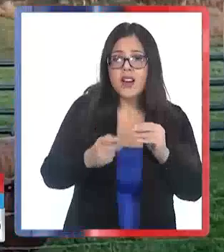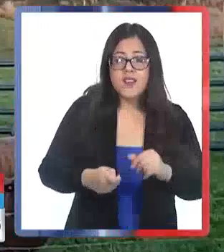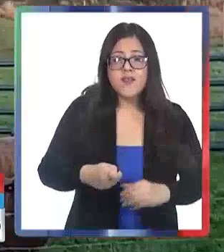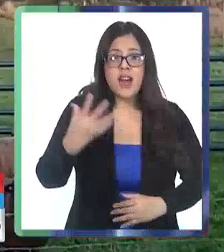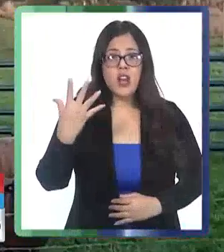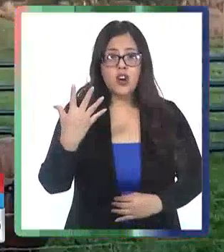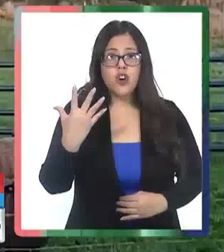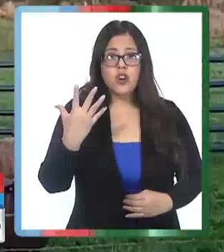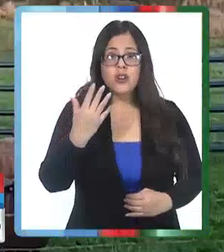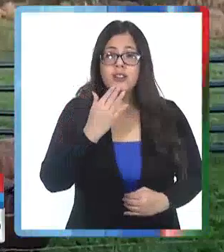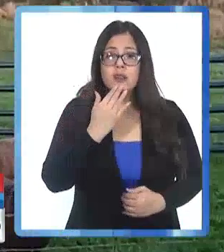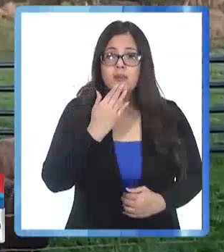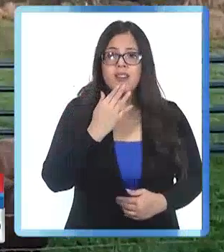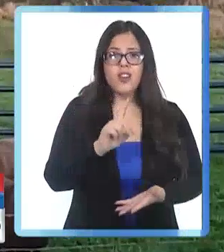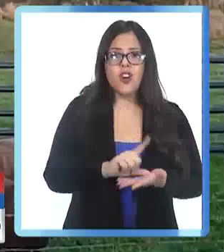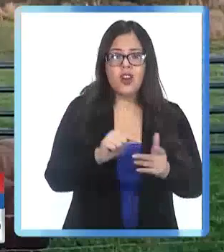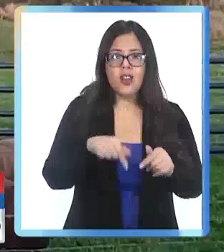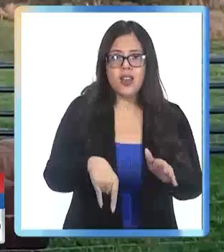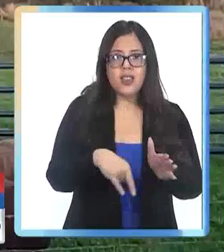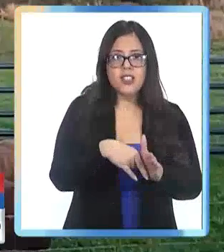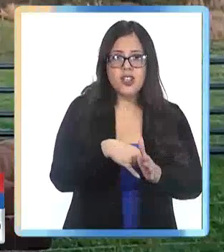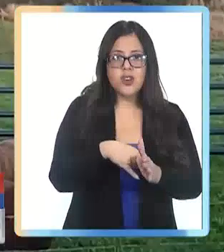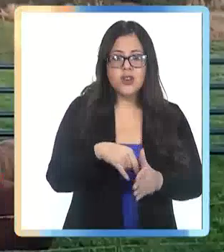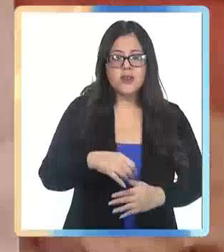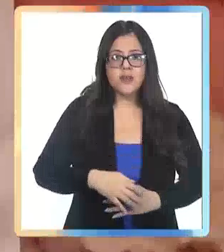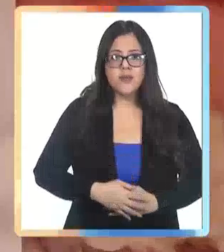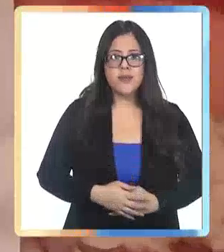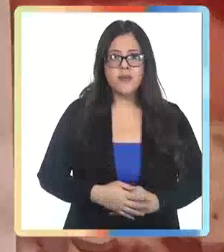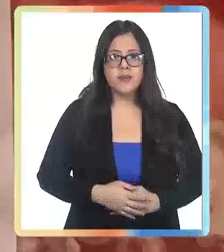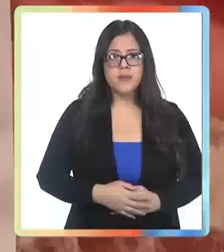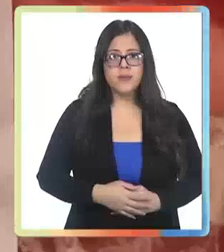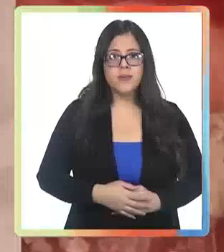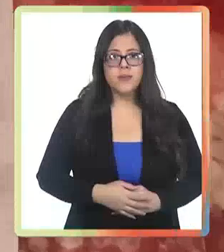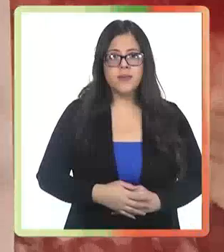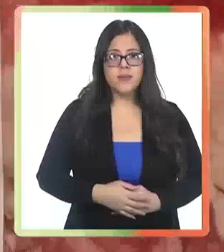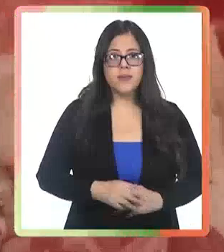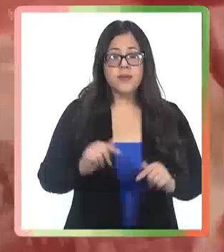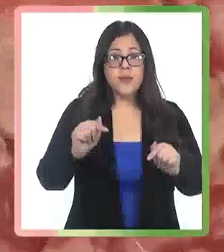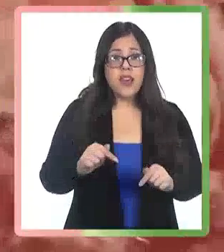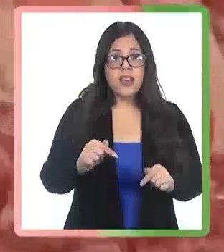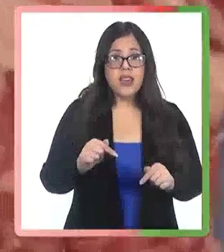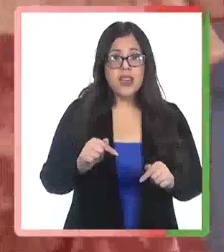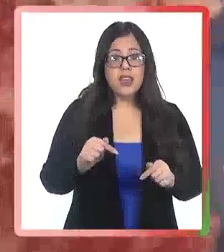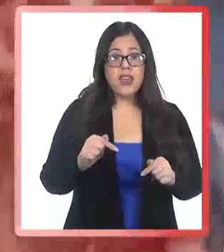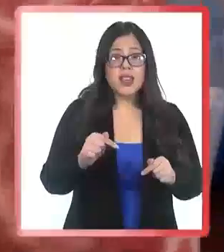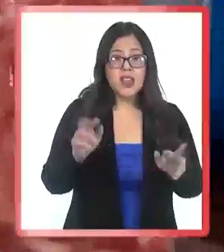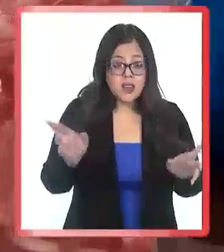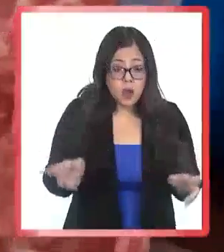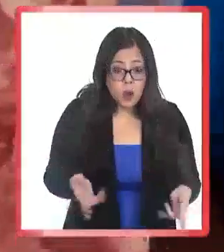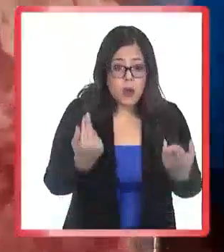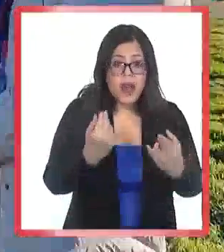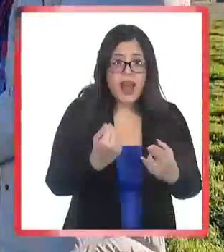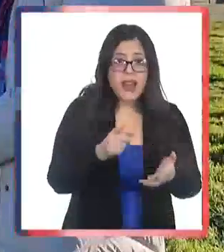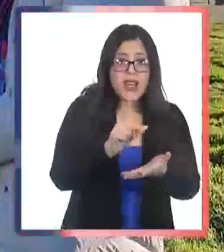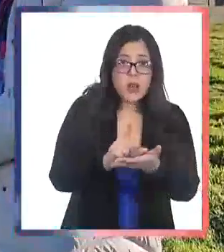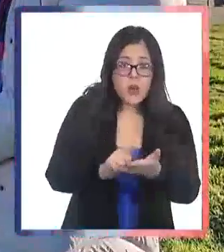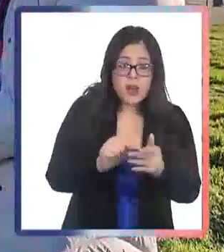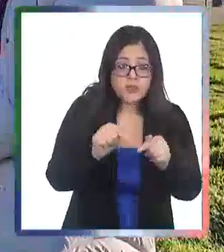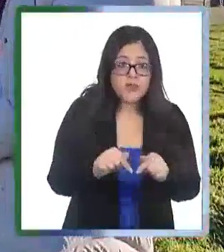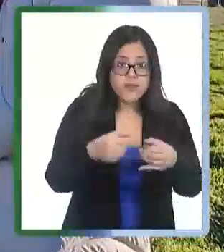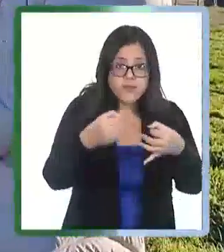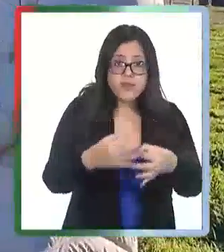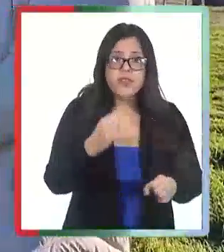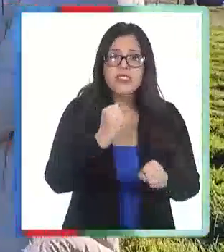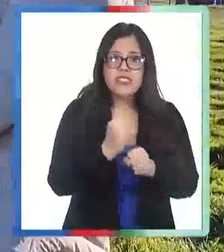la valorización de lo que es local acá en Chiloé. La idea del rescate y la valorización de los productos típicos de un territorio